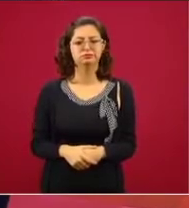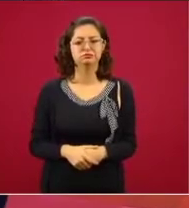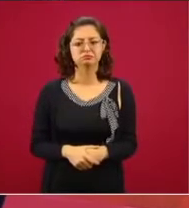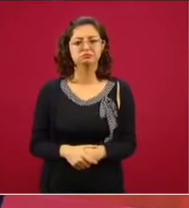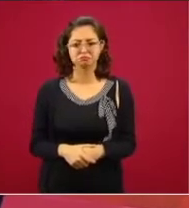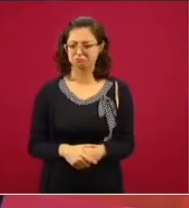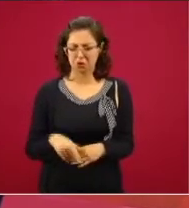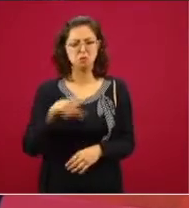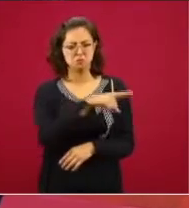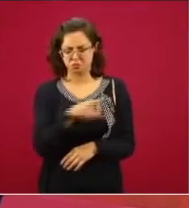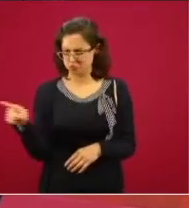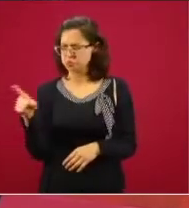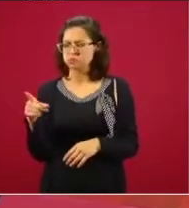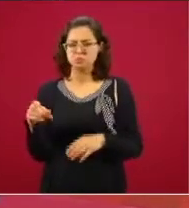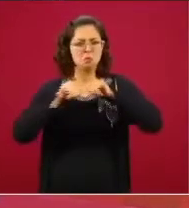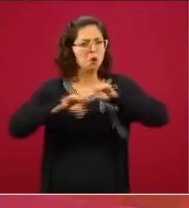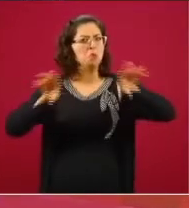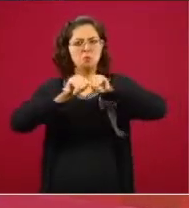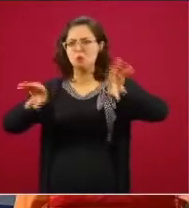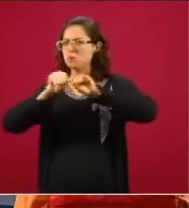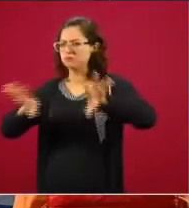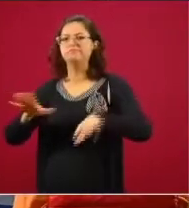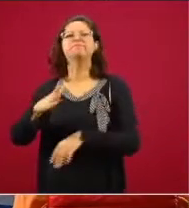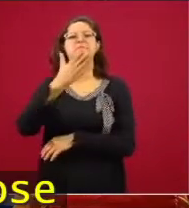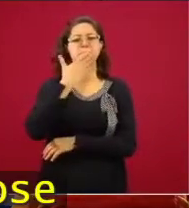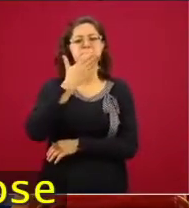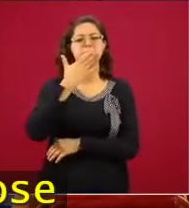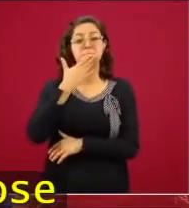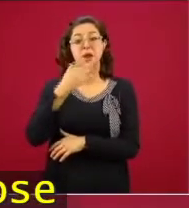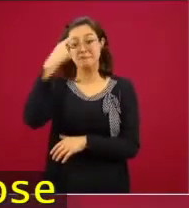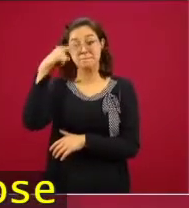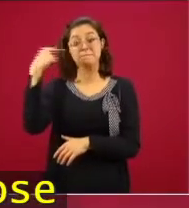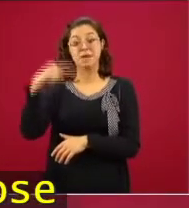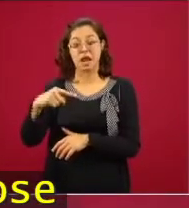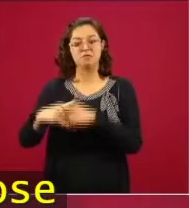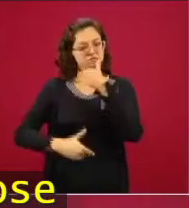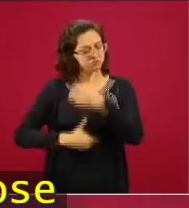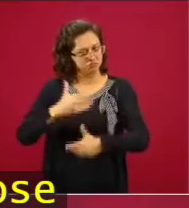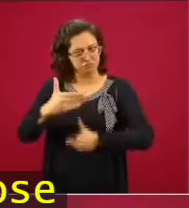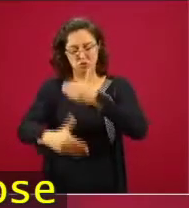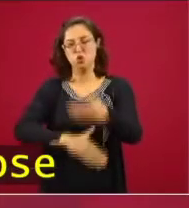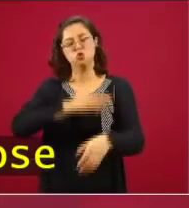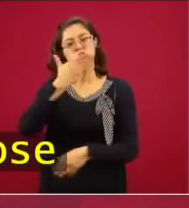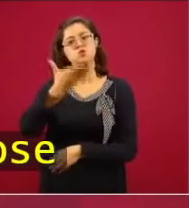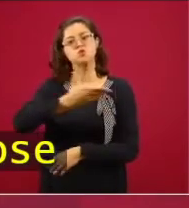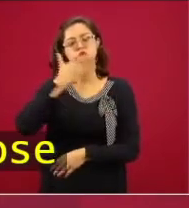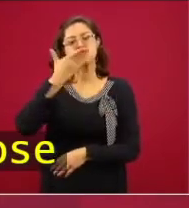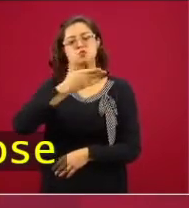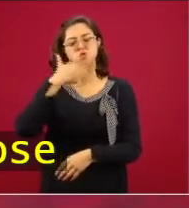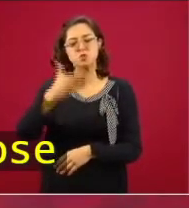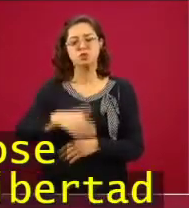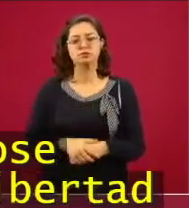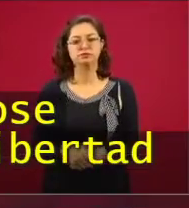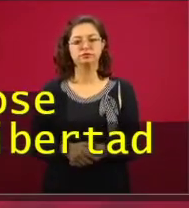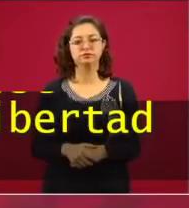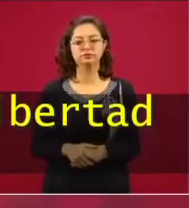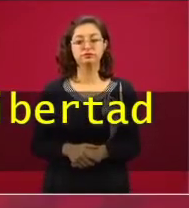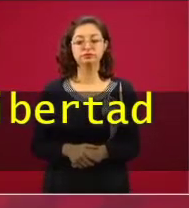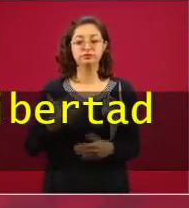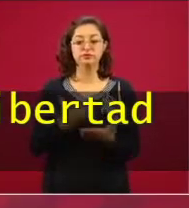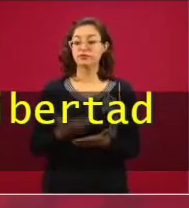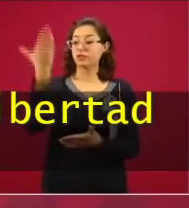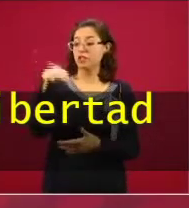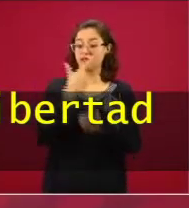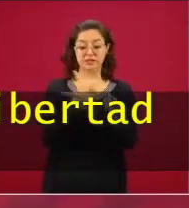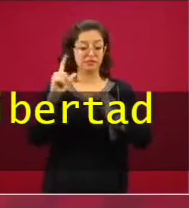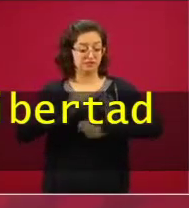estén en ese plan, para que vayan acostumbrándose. ¿Saben qué se hacía con la libertad de expresión?